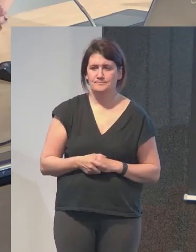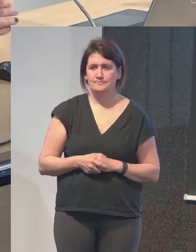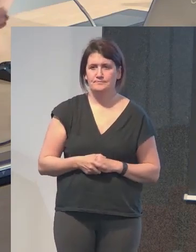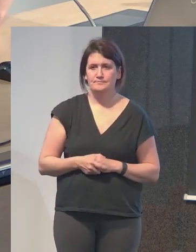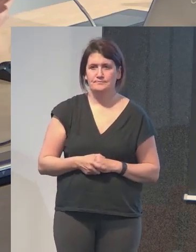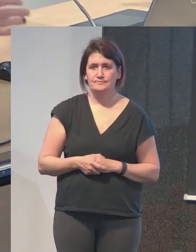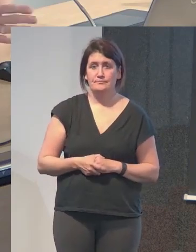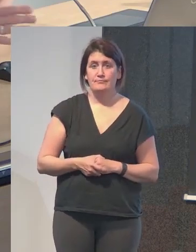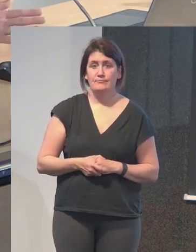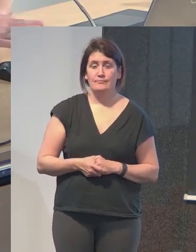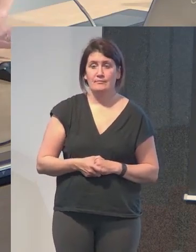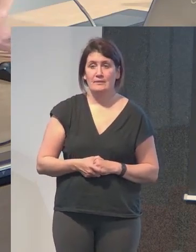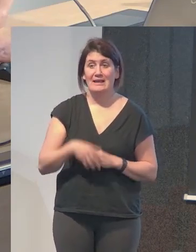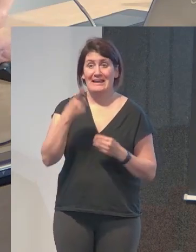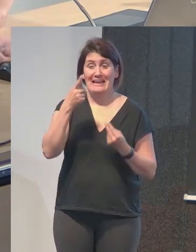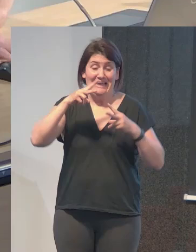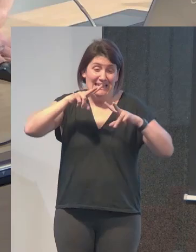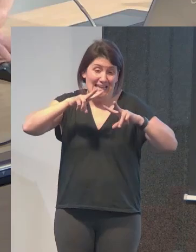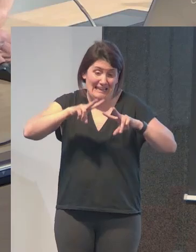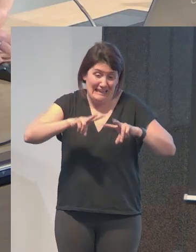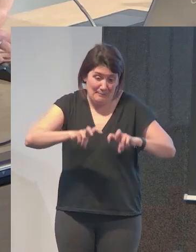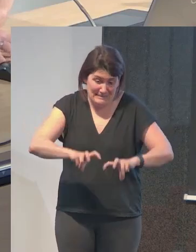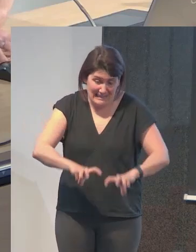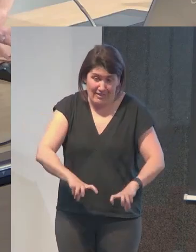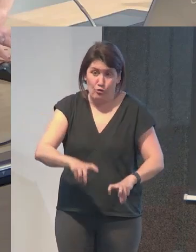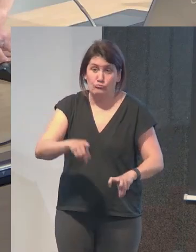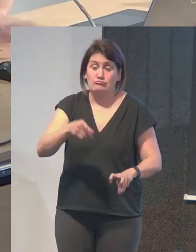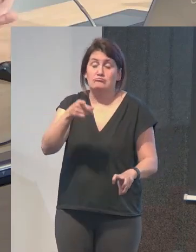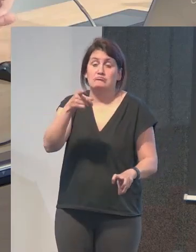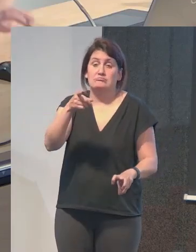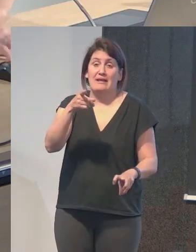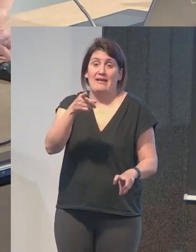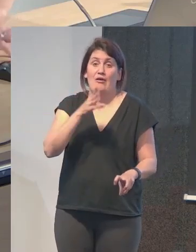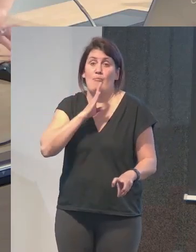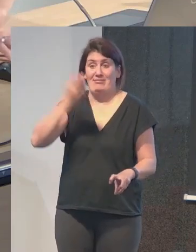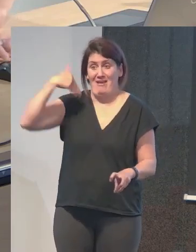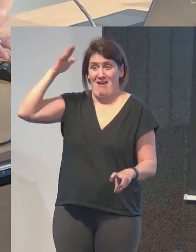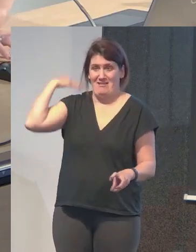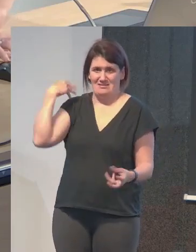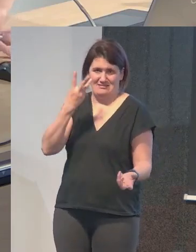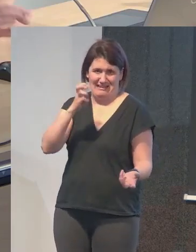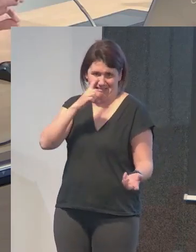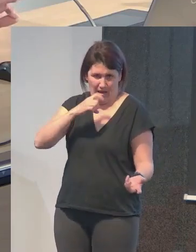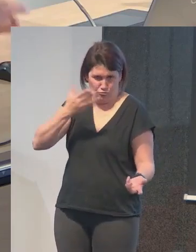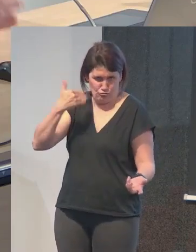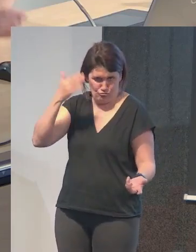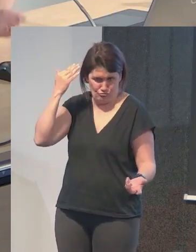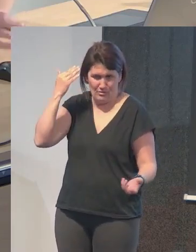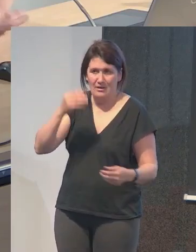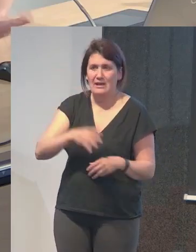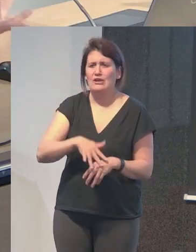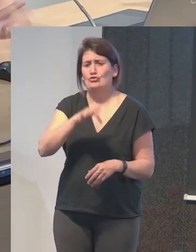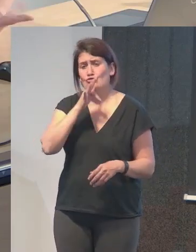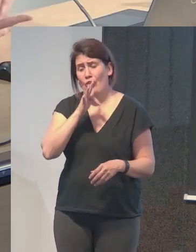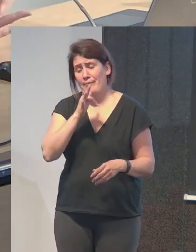Como he dicho, la investigación que comenta hace 30 años, pero